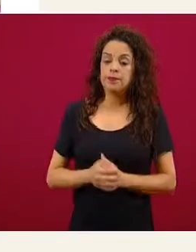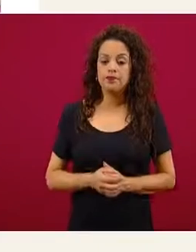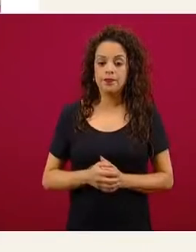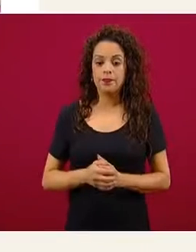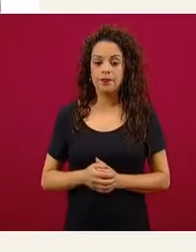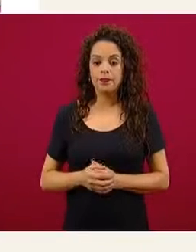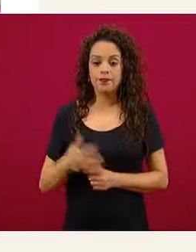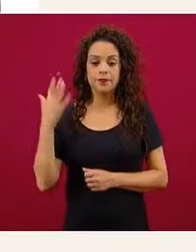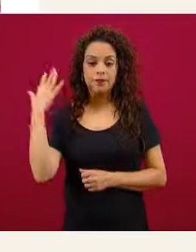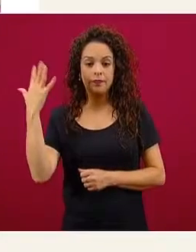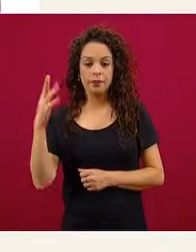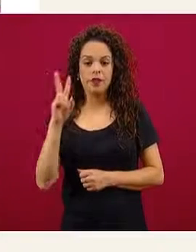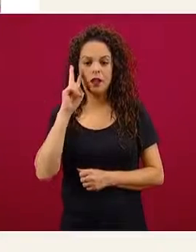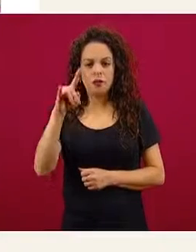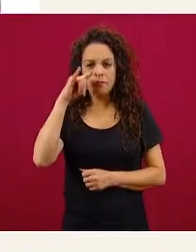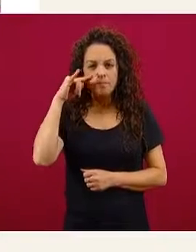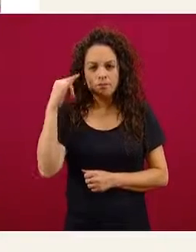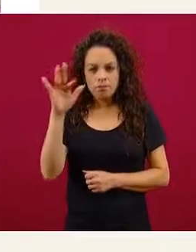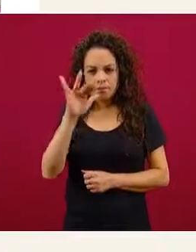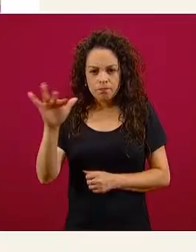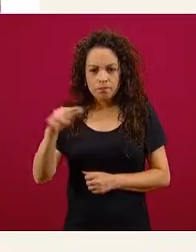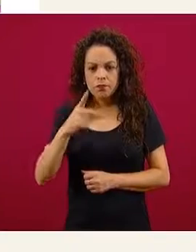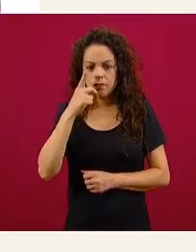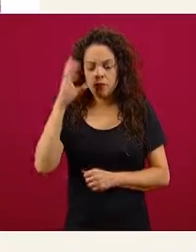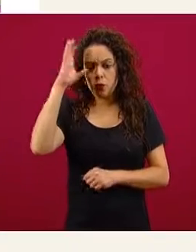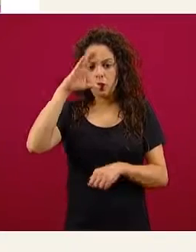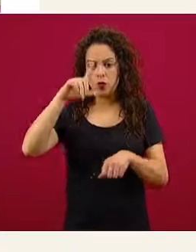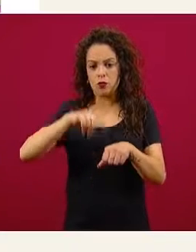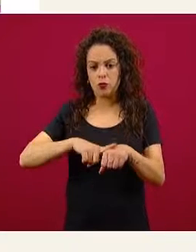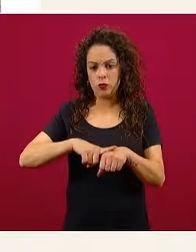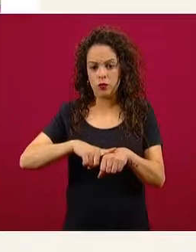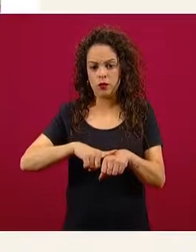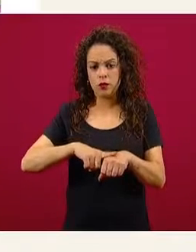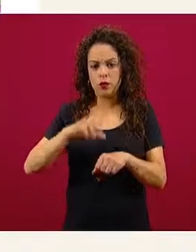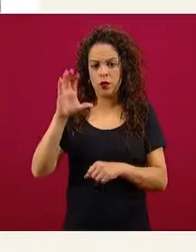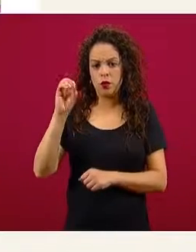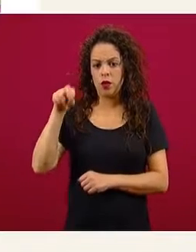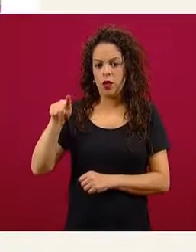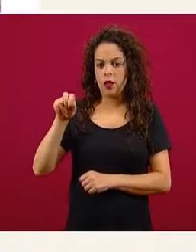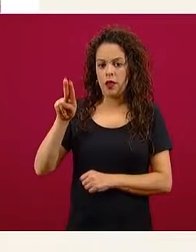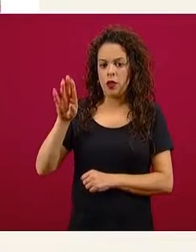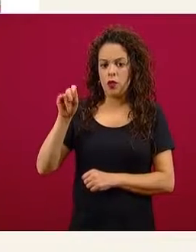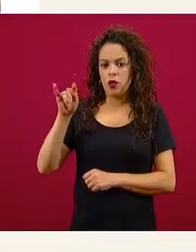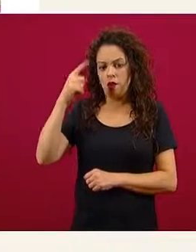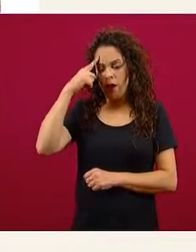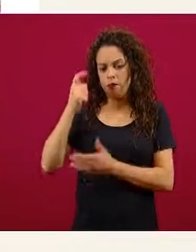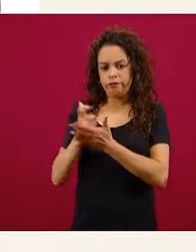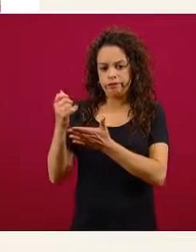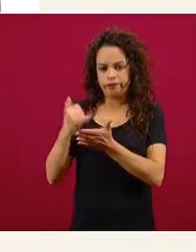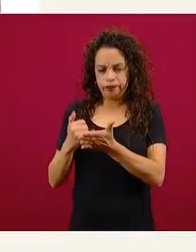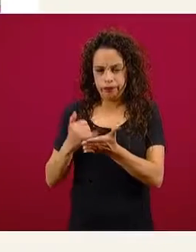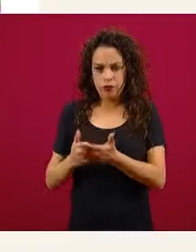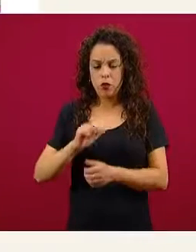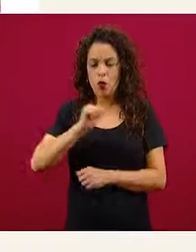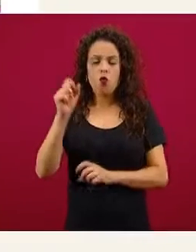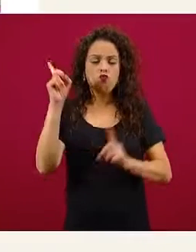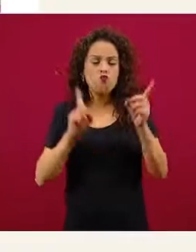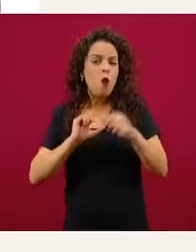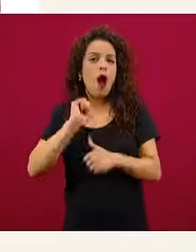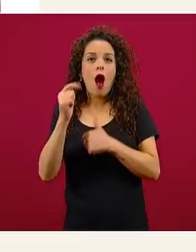derecha que no se alcanza a leer, que es de cultura contributiva, y cualquier duda, comentario que